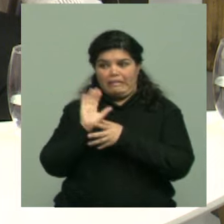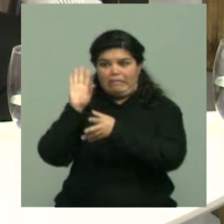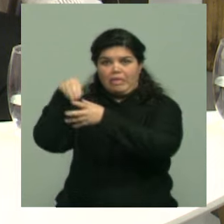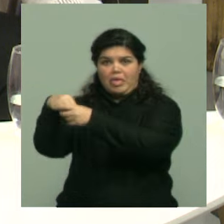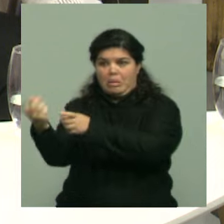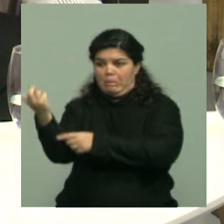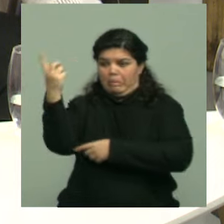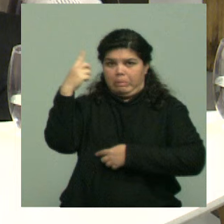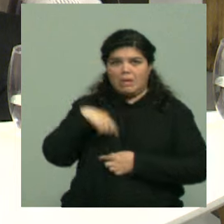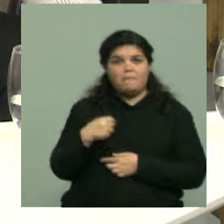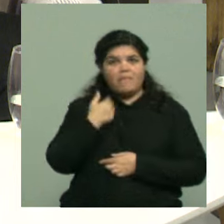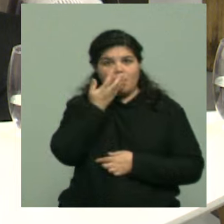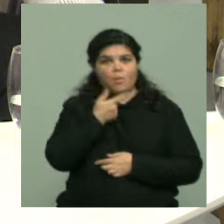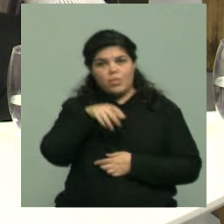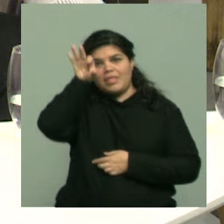teatro y